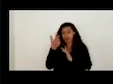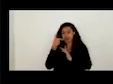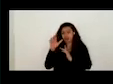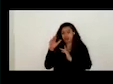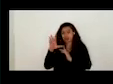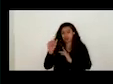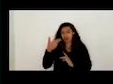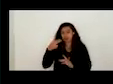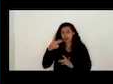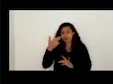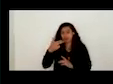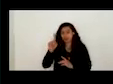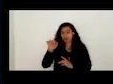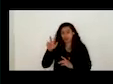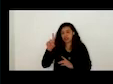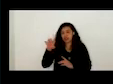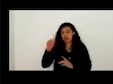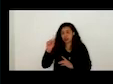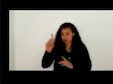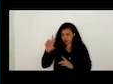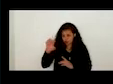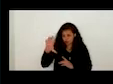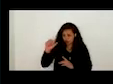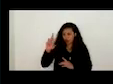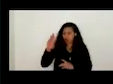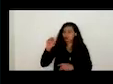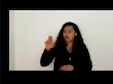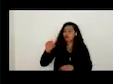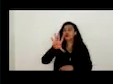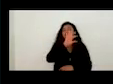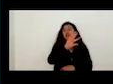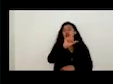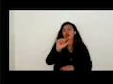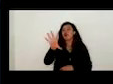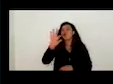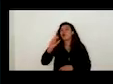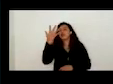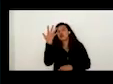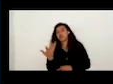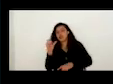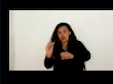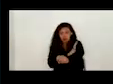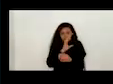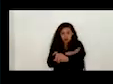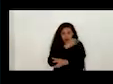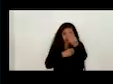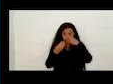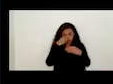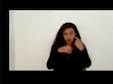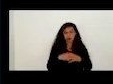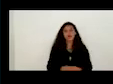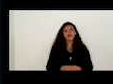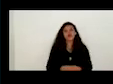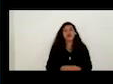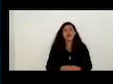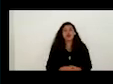que representa más o menos un 40-45% de la energía total diaria que se consume en este grupo. Y